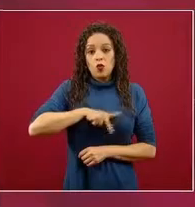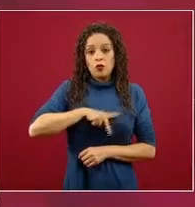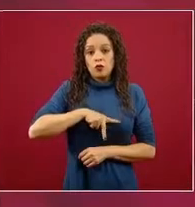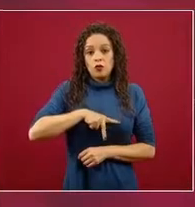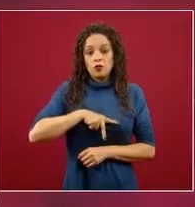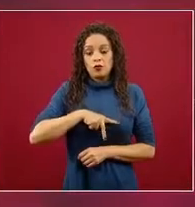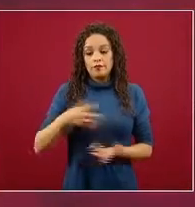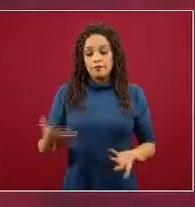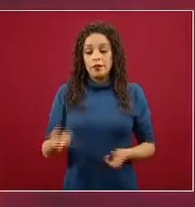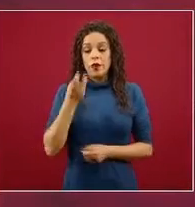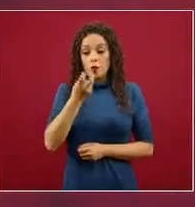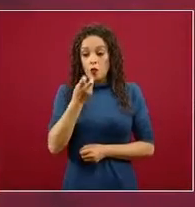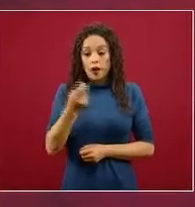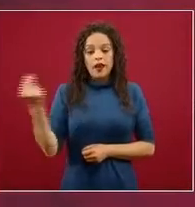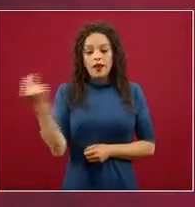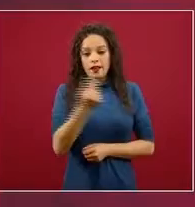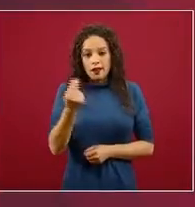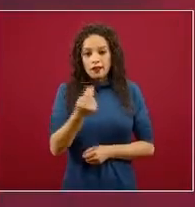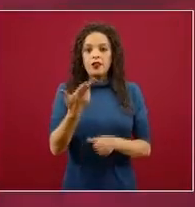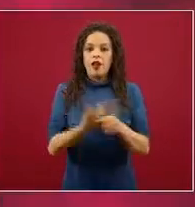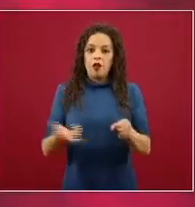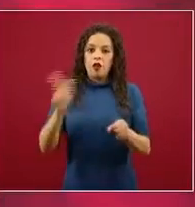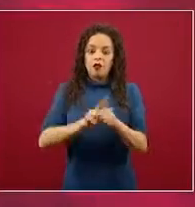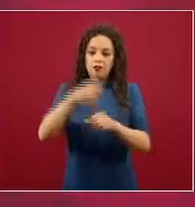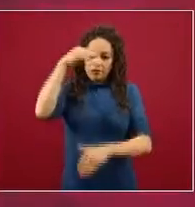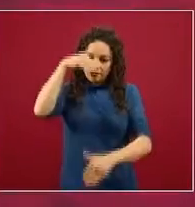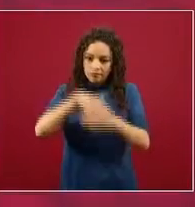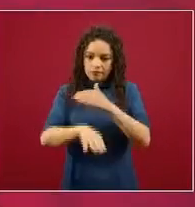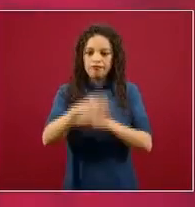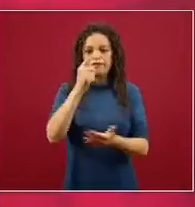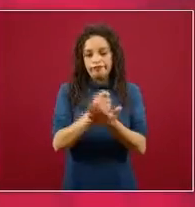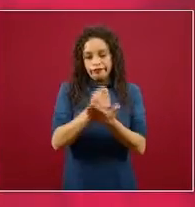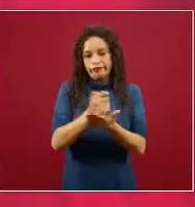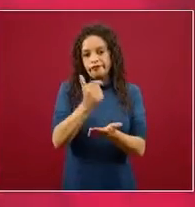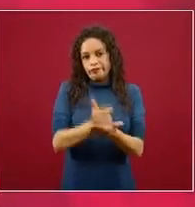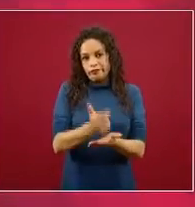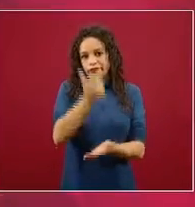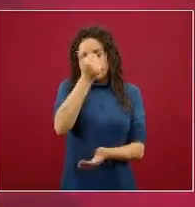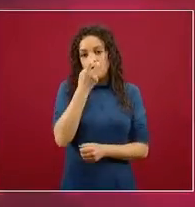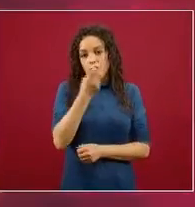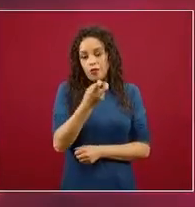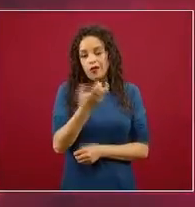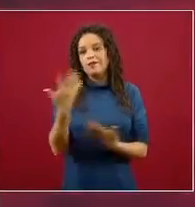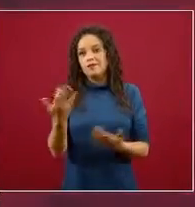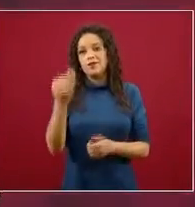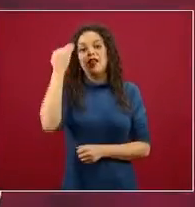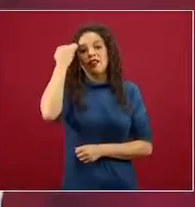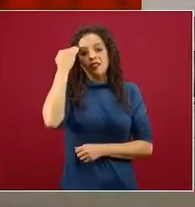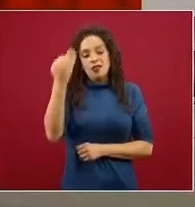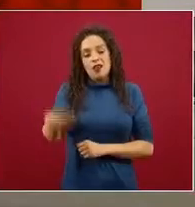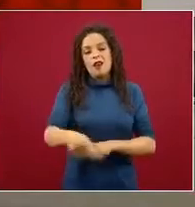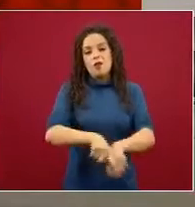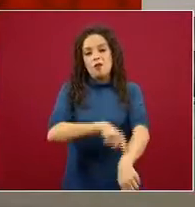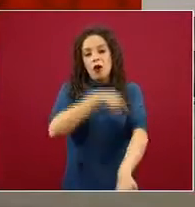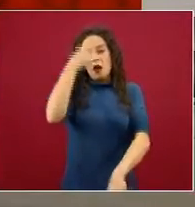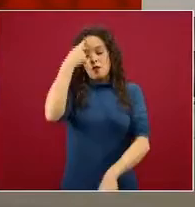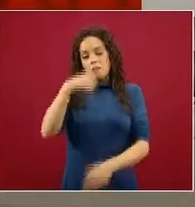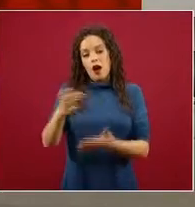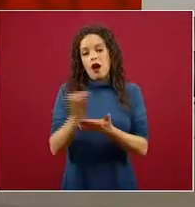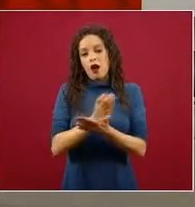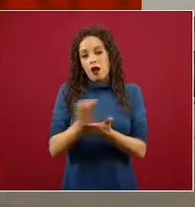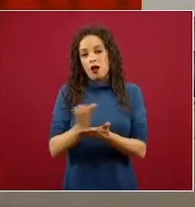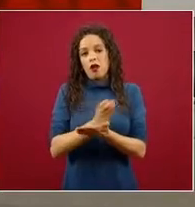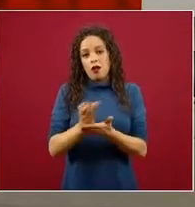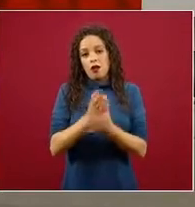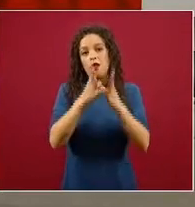finalmente, y por eso requieren estar hospitalizadas en terapia intensiva, también tarda en recuperarse y se logra cuando